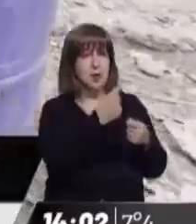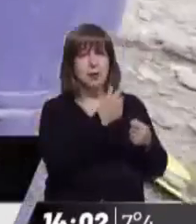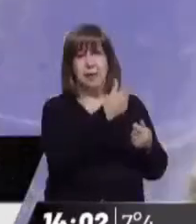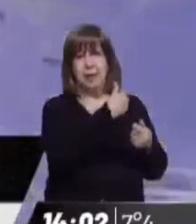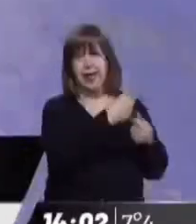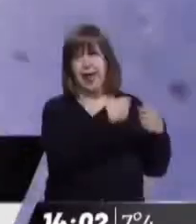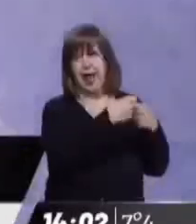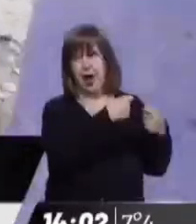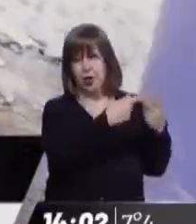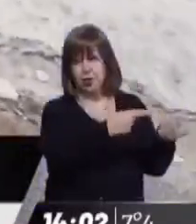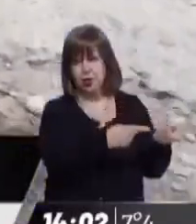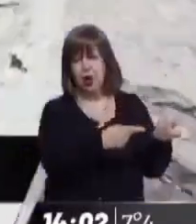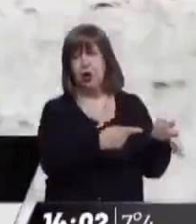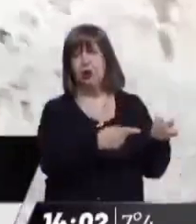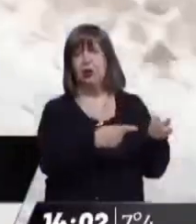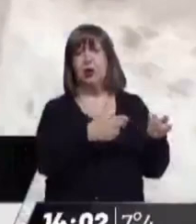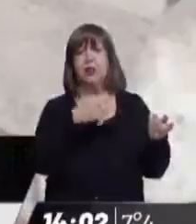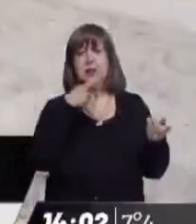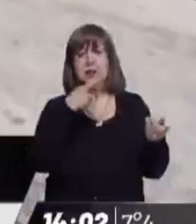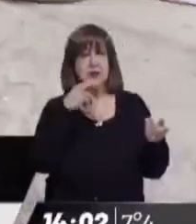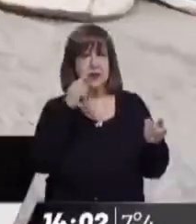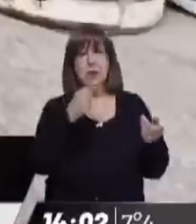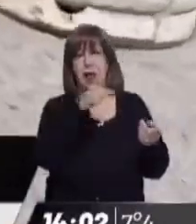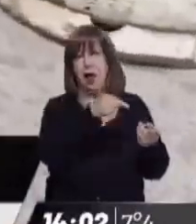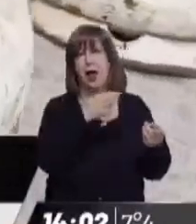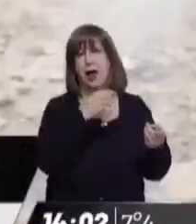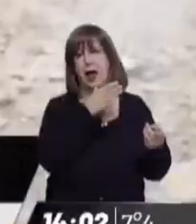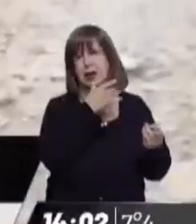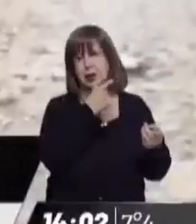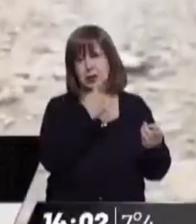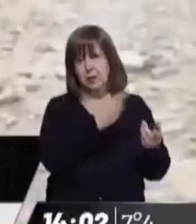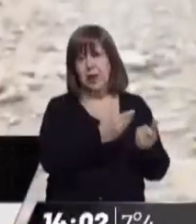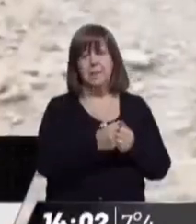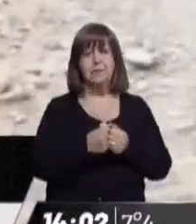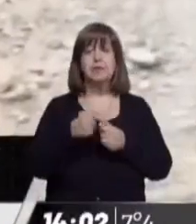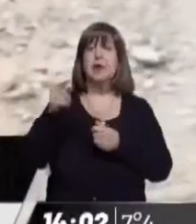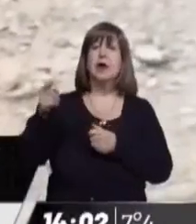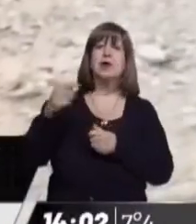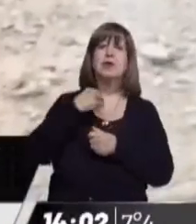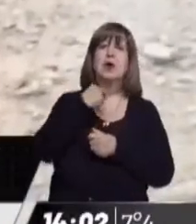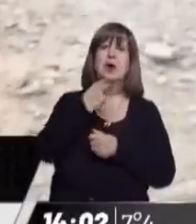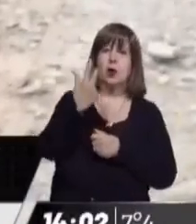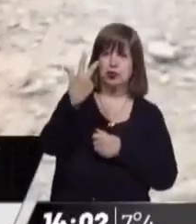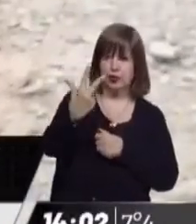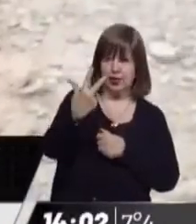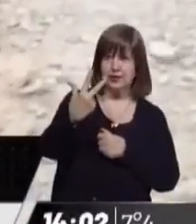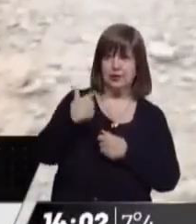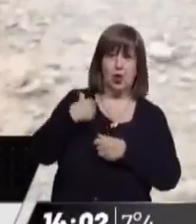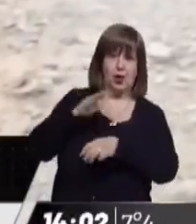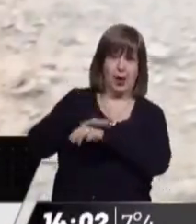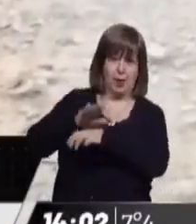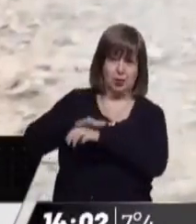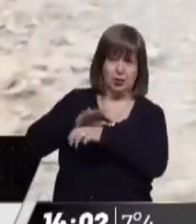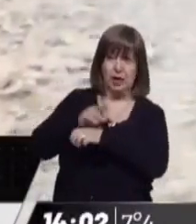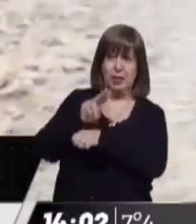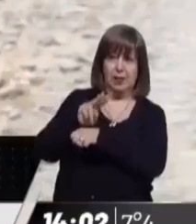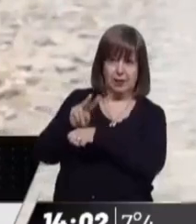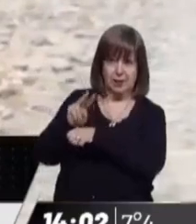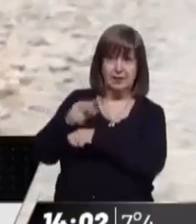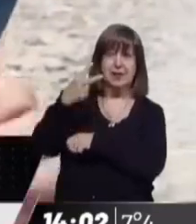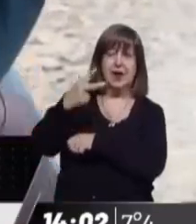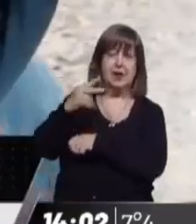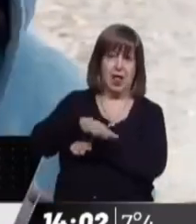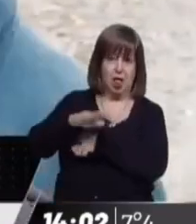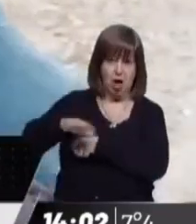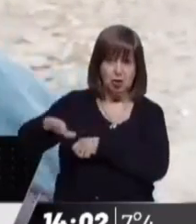bastante. Imposible. Imposible, sí, imposible comprar. Y tengo tres niños chicos a cargo, así que por eso